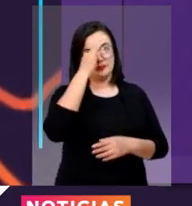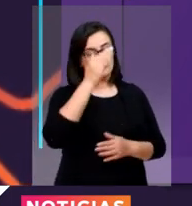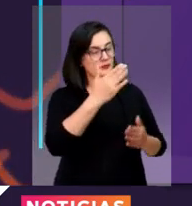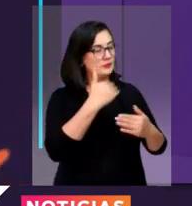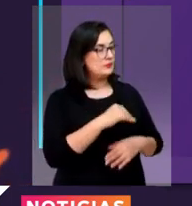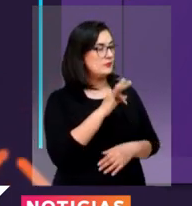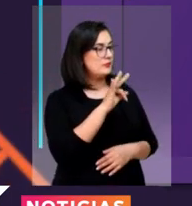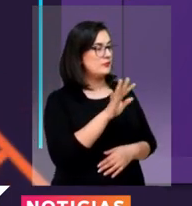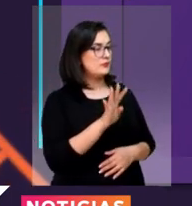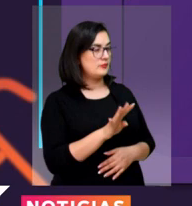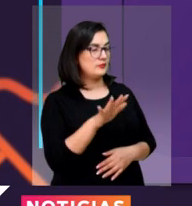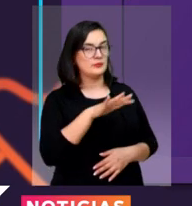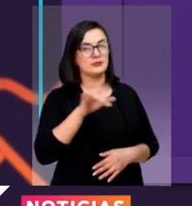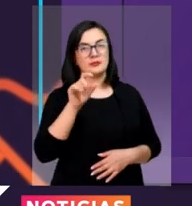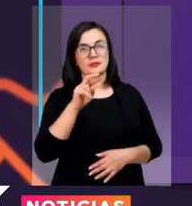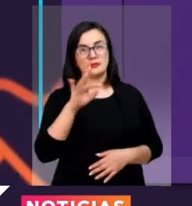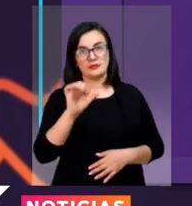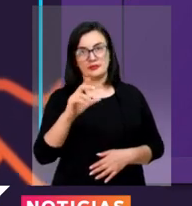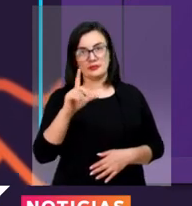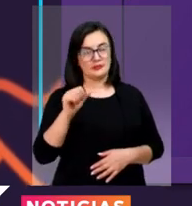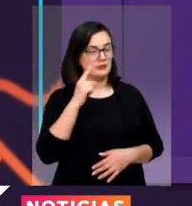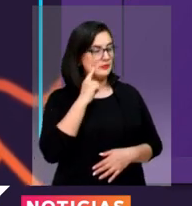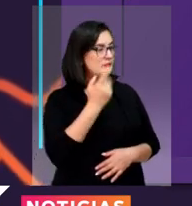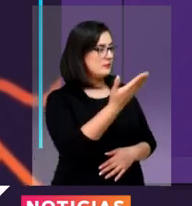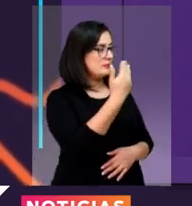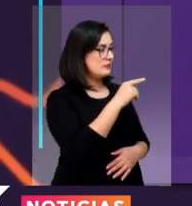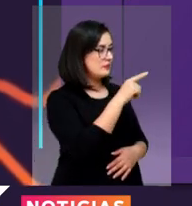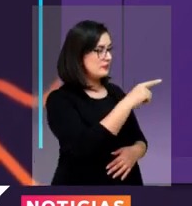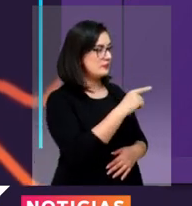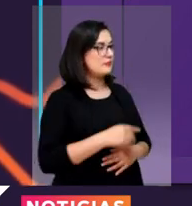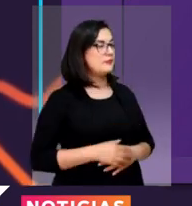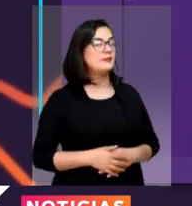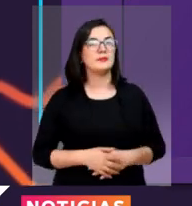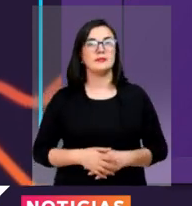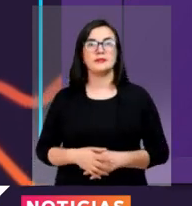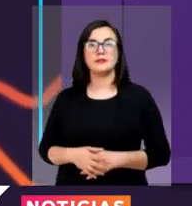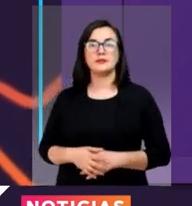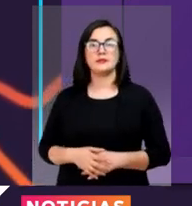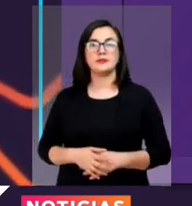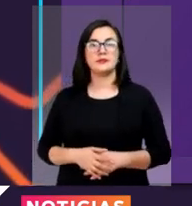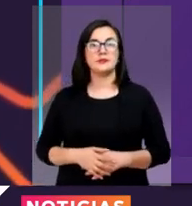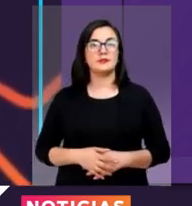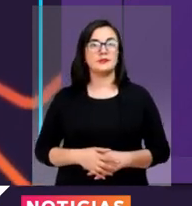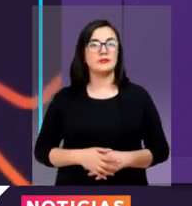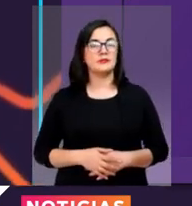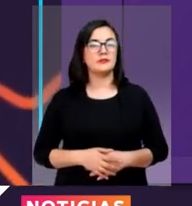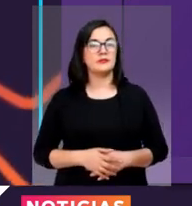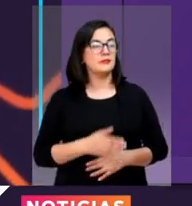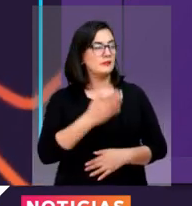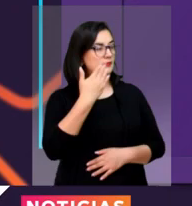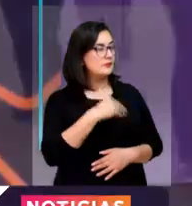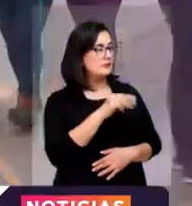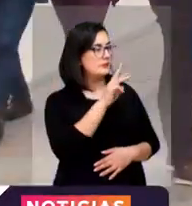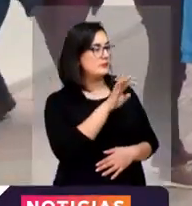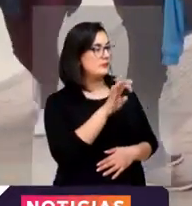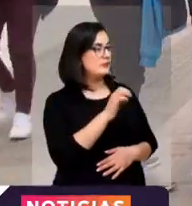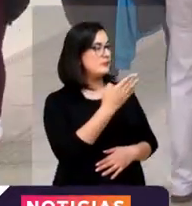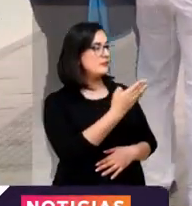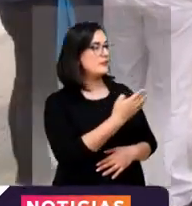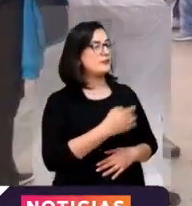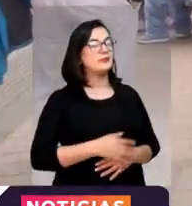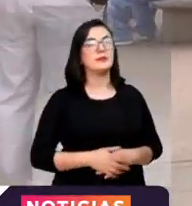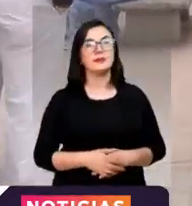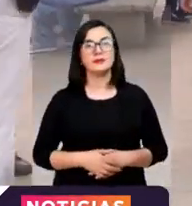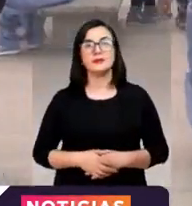Santa Clara, 5, 6 y 7 a la IPS Cuidarte Tu Salud y 8 y 9 al Hospital El Tunal.